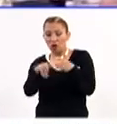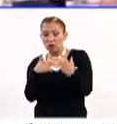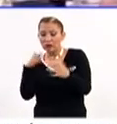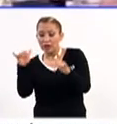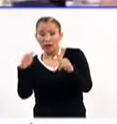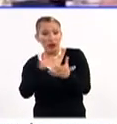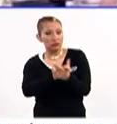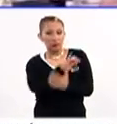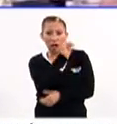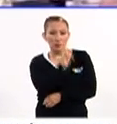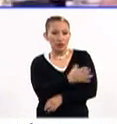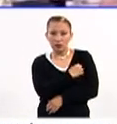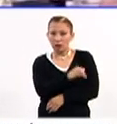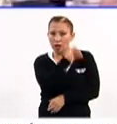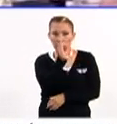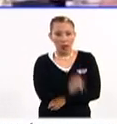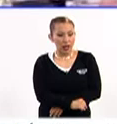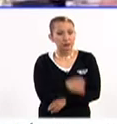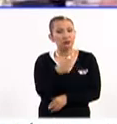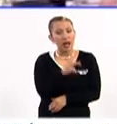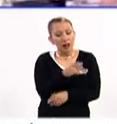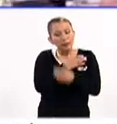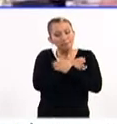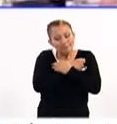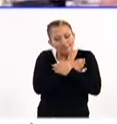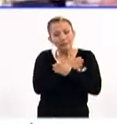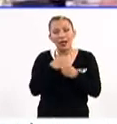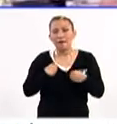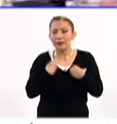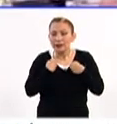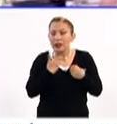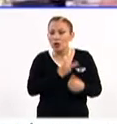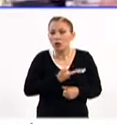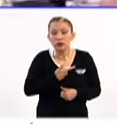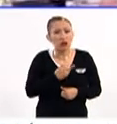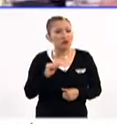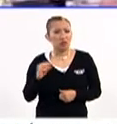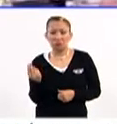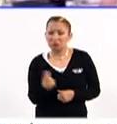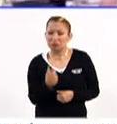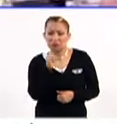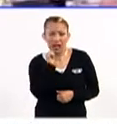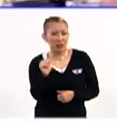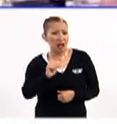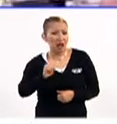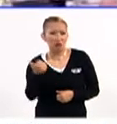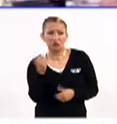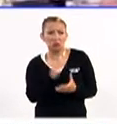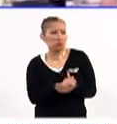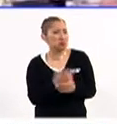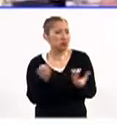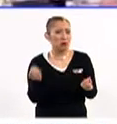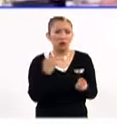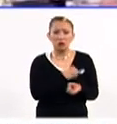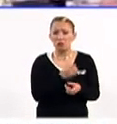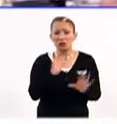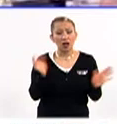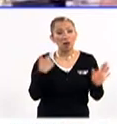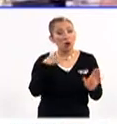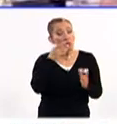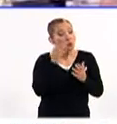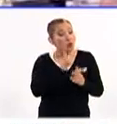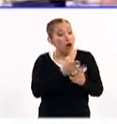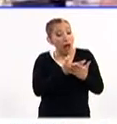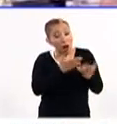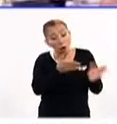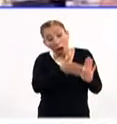no se casó, no tuvo hijos, pero amó la vida profundamente y no necesitó nada de eso para ser la mujer que hasta